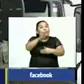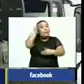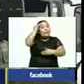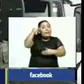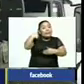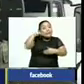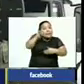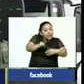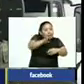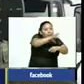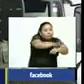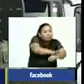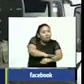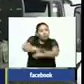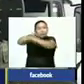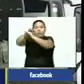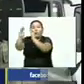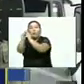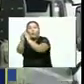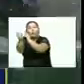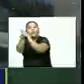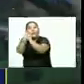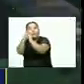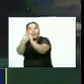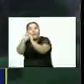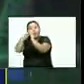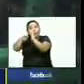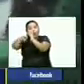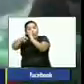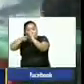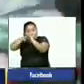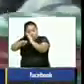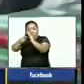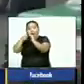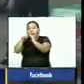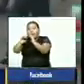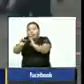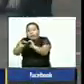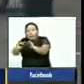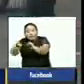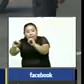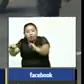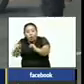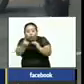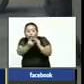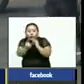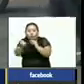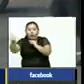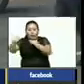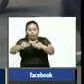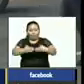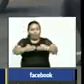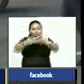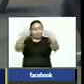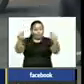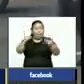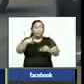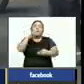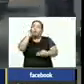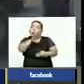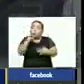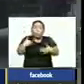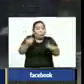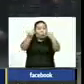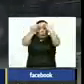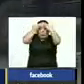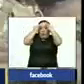niña a un albergue bajo control de la agencia que se ocupa de los menores que cruzan solos la frontera. Se desconocen las